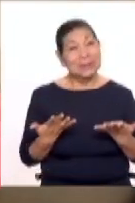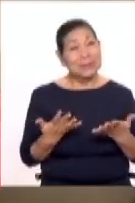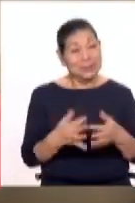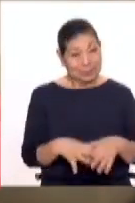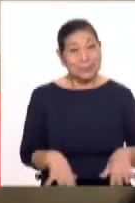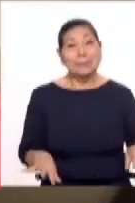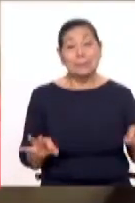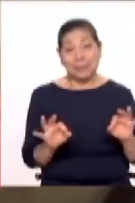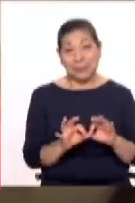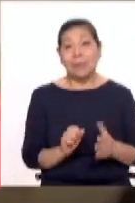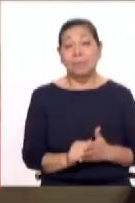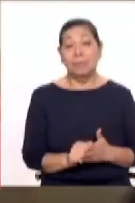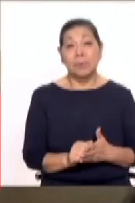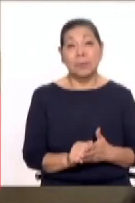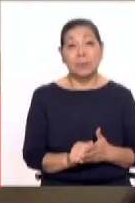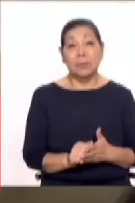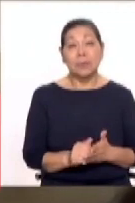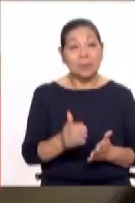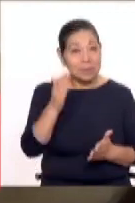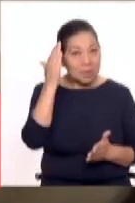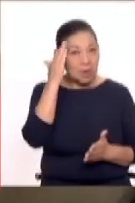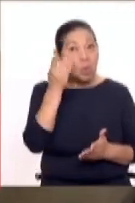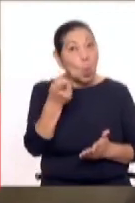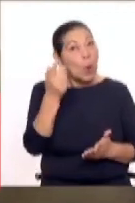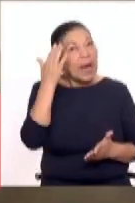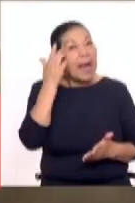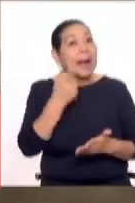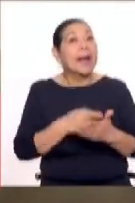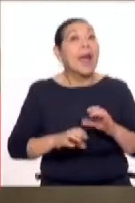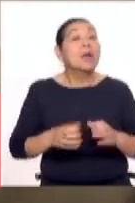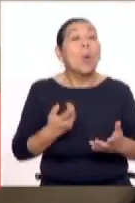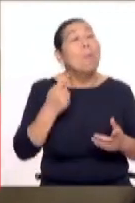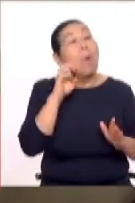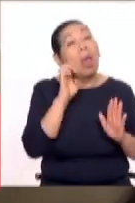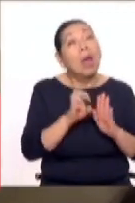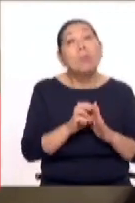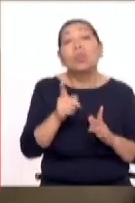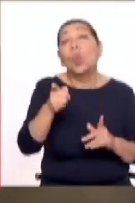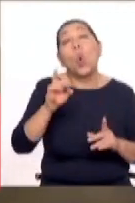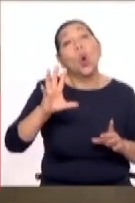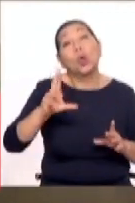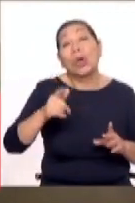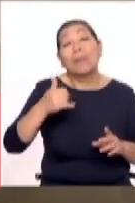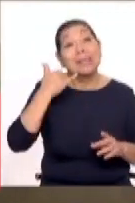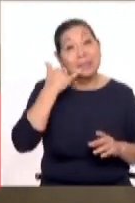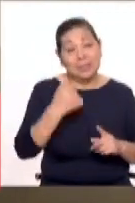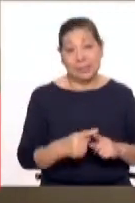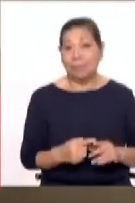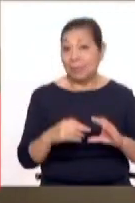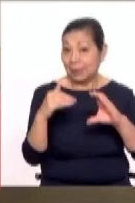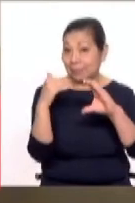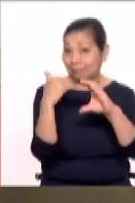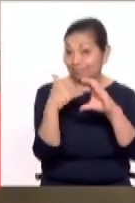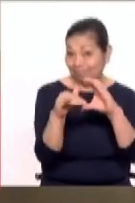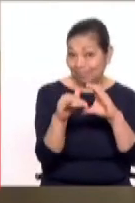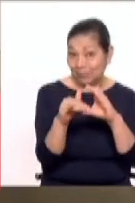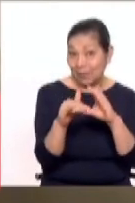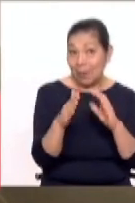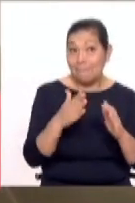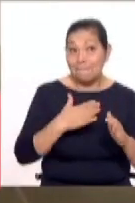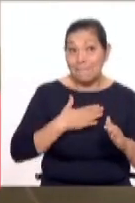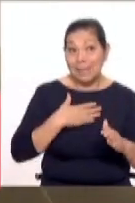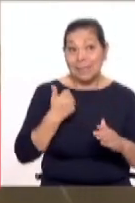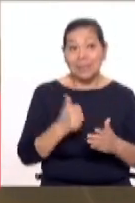muy importante tomar saber algunas recomendaciones en caso nos roben el celular. Por eso el OSIPTEL ha lanzado esta campaña Mi